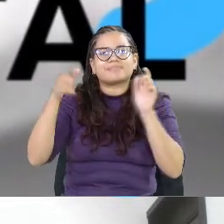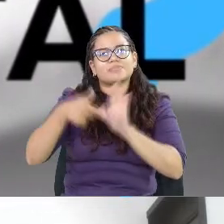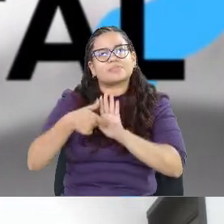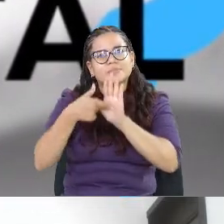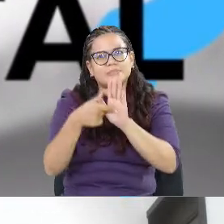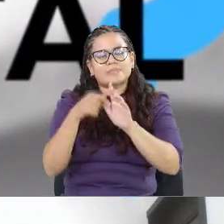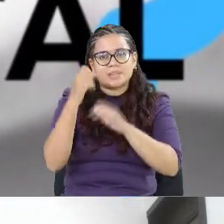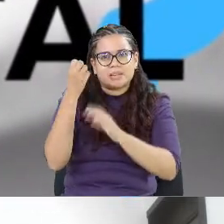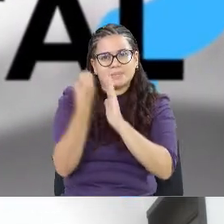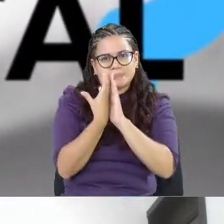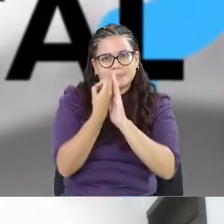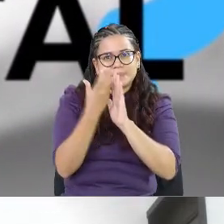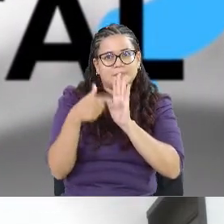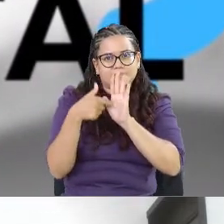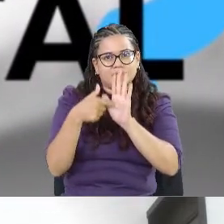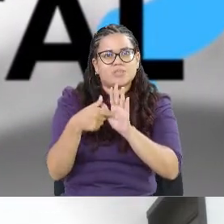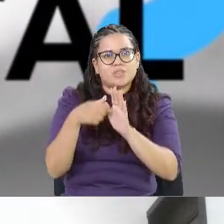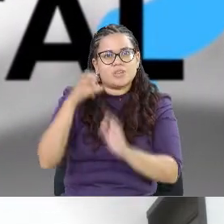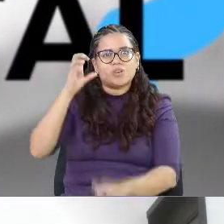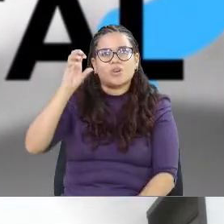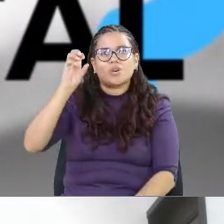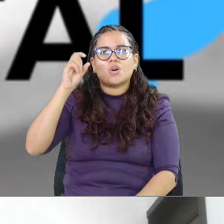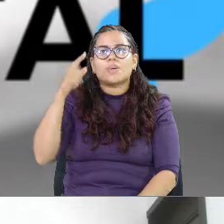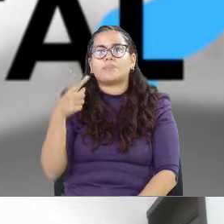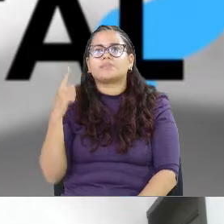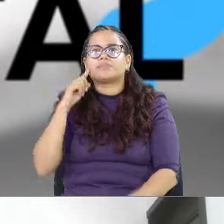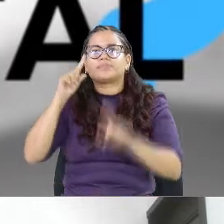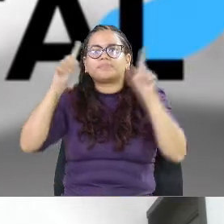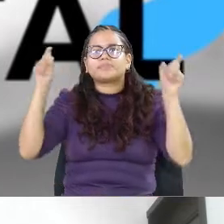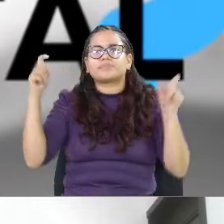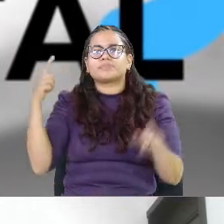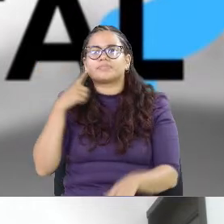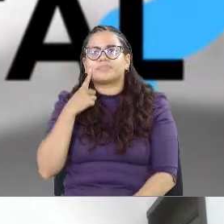en la presentación, que es ortopedia digital.